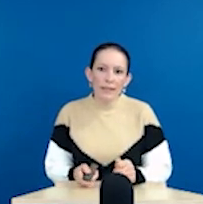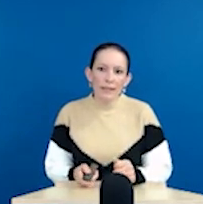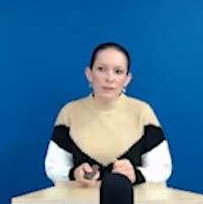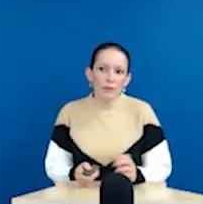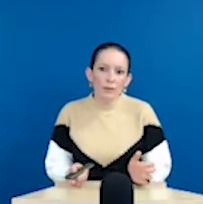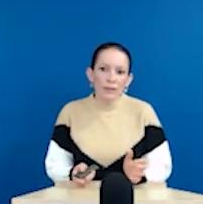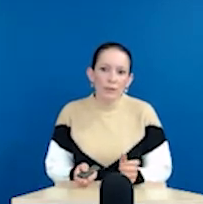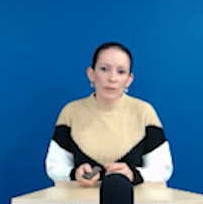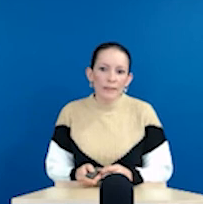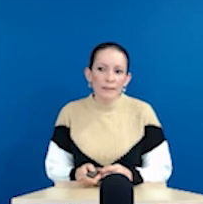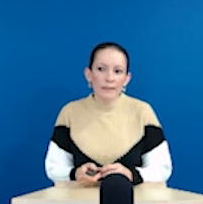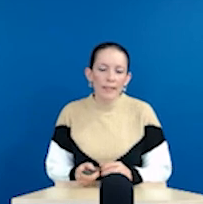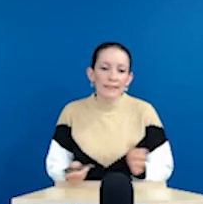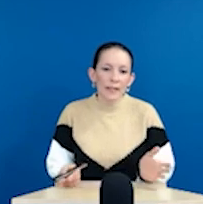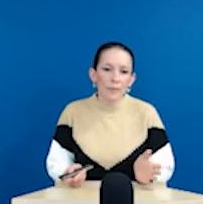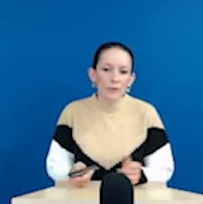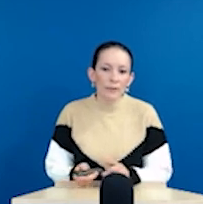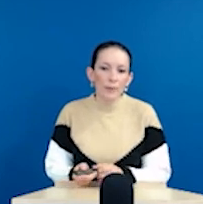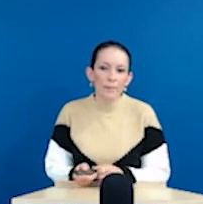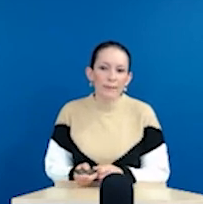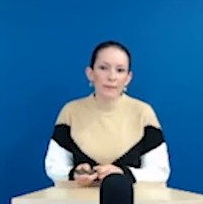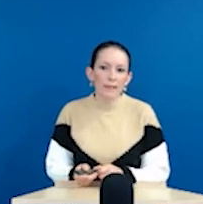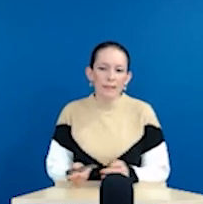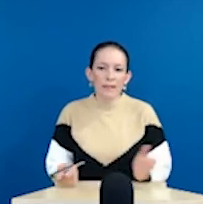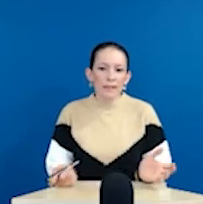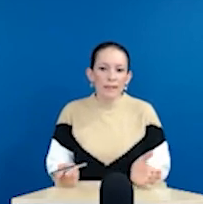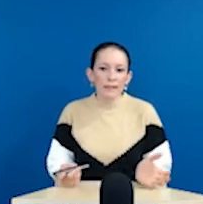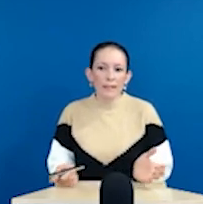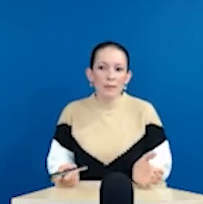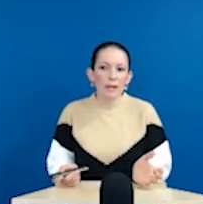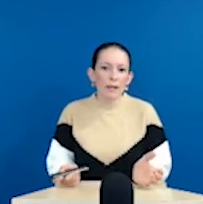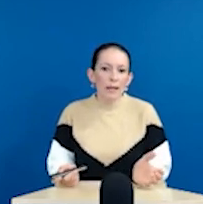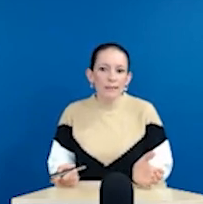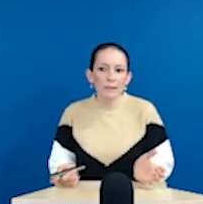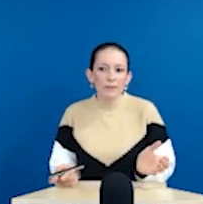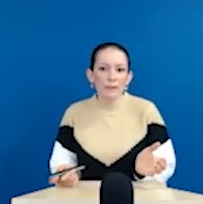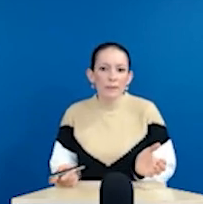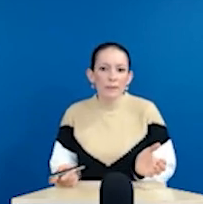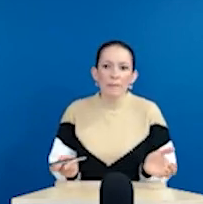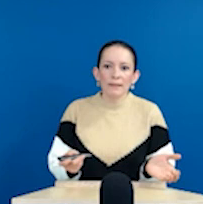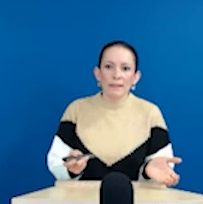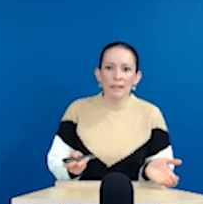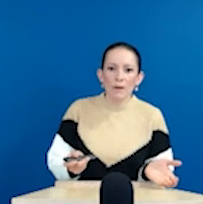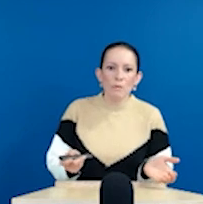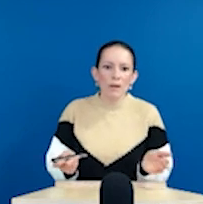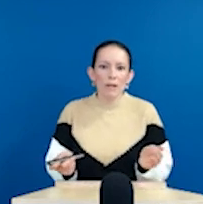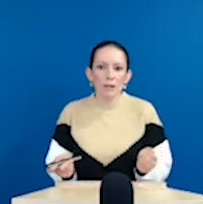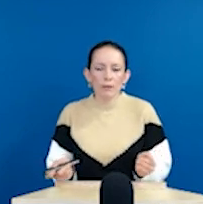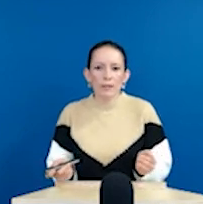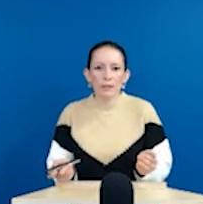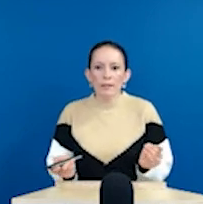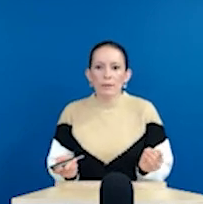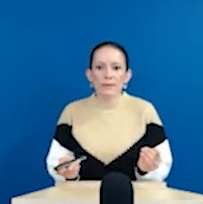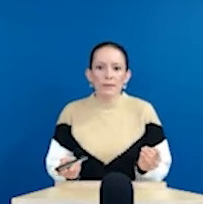diarrea son dos factores extremos que se pueden presentar, están en una balanza, no se sabe si se va a presentar la una o